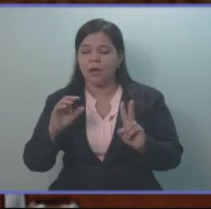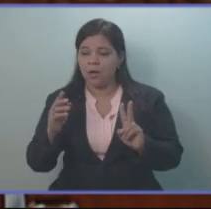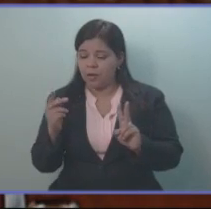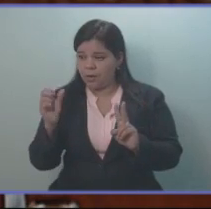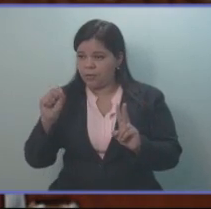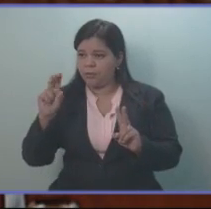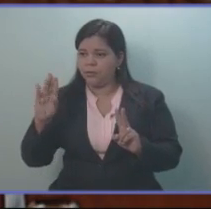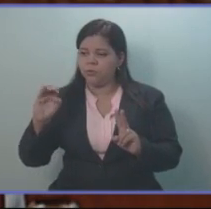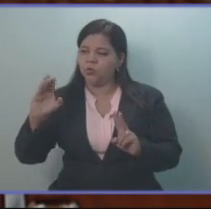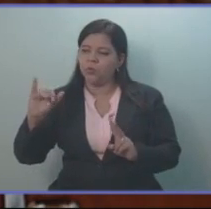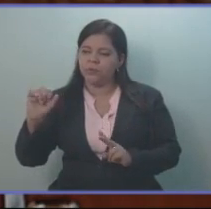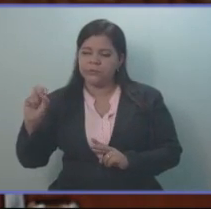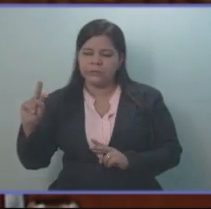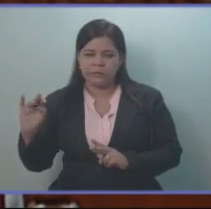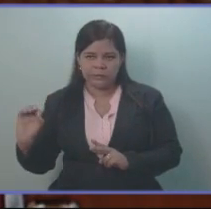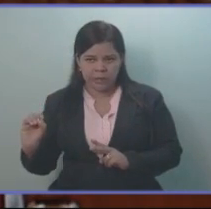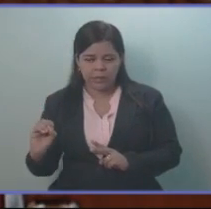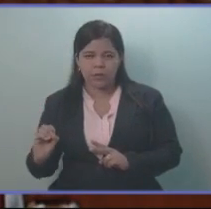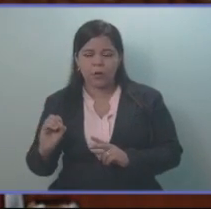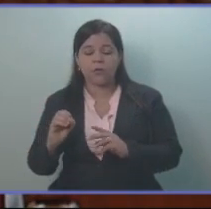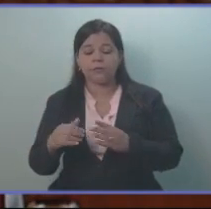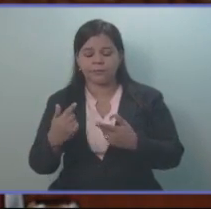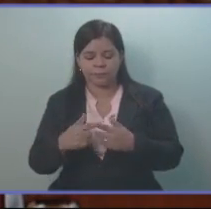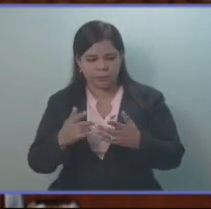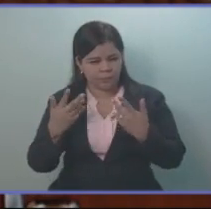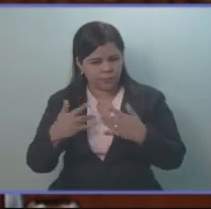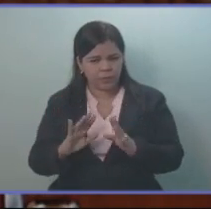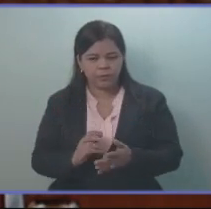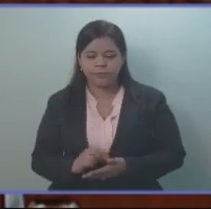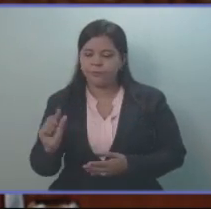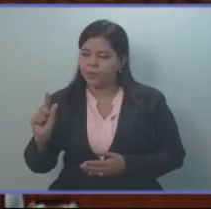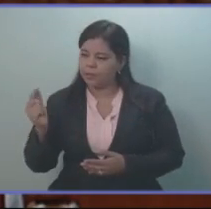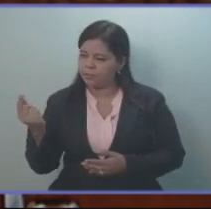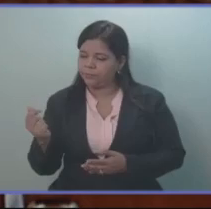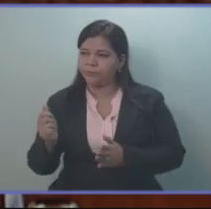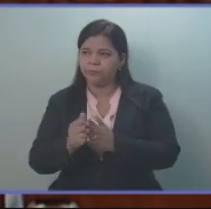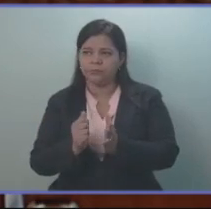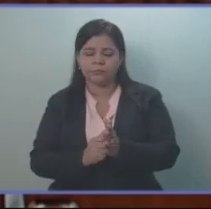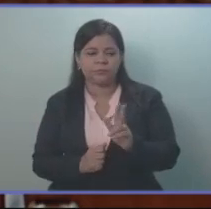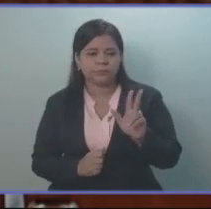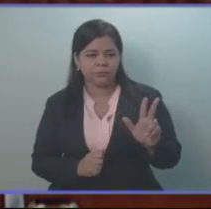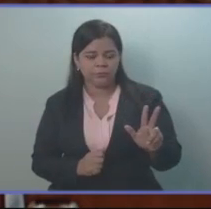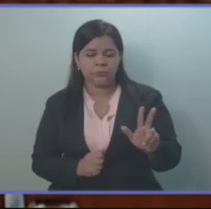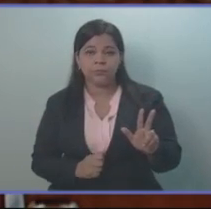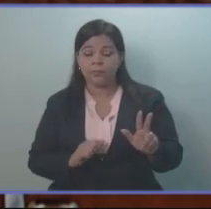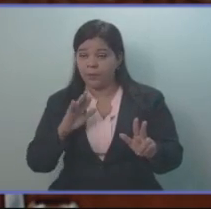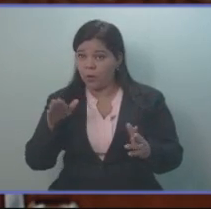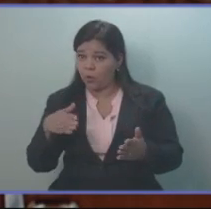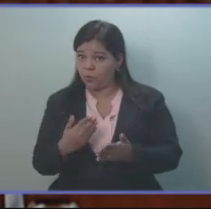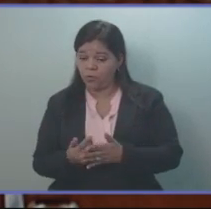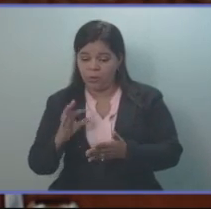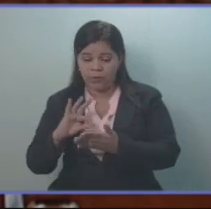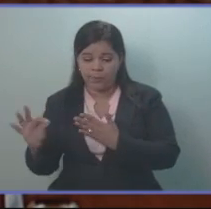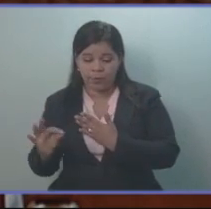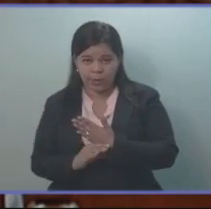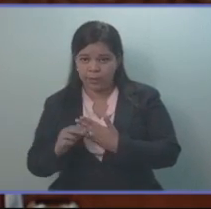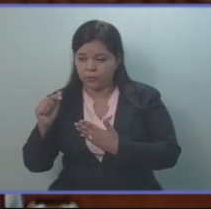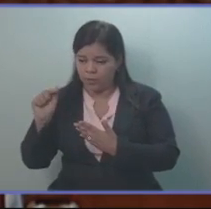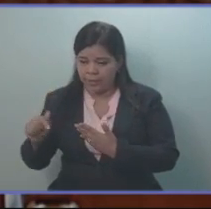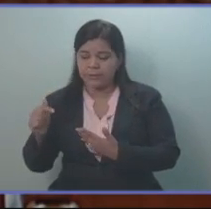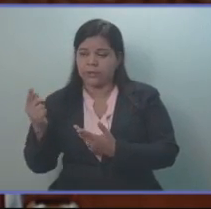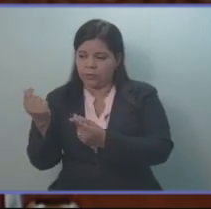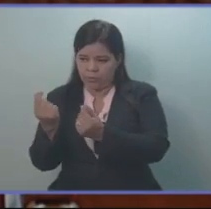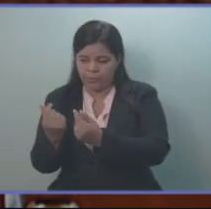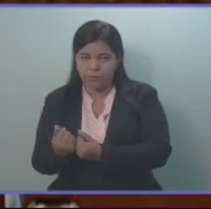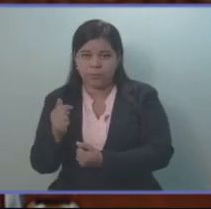financiamiento a cooperativas de vivienda por ayuda mutua, naturaleza del crédito. Artículo 3. Con los recursos del proyecto destinado a la construcción